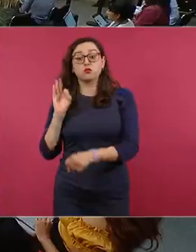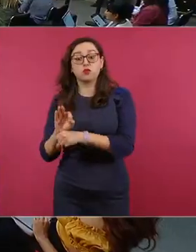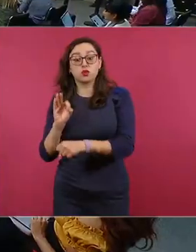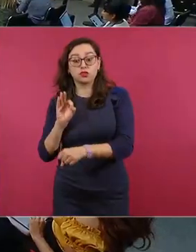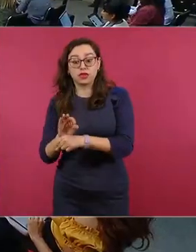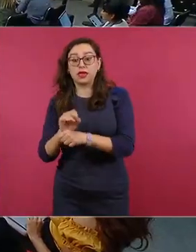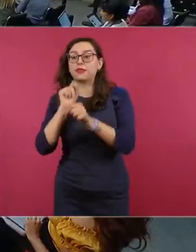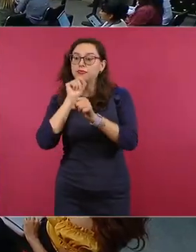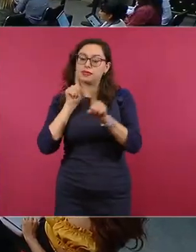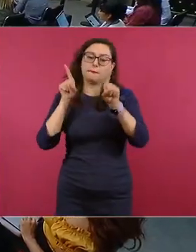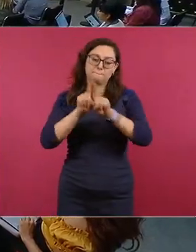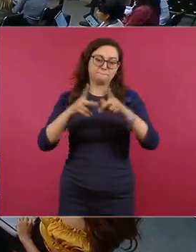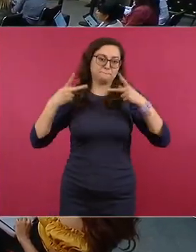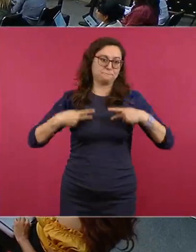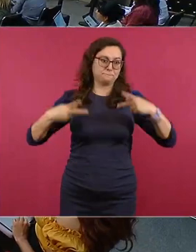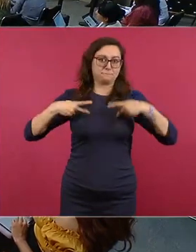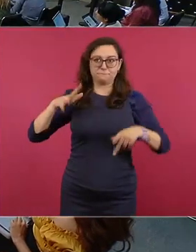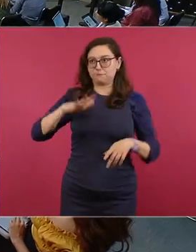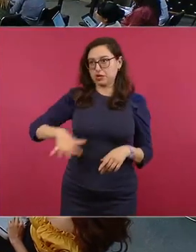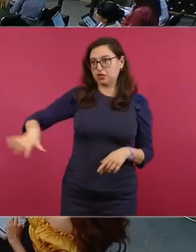los cuida el pueblo de México.